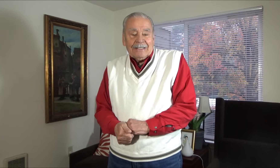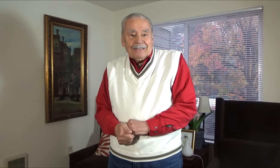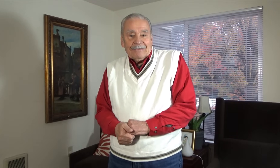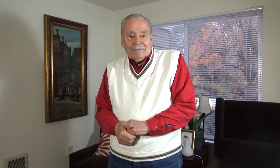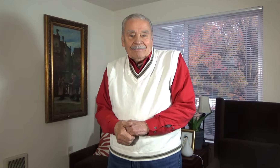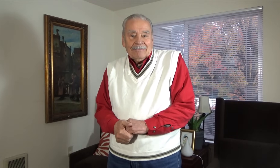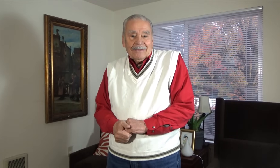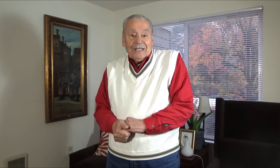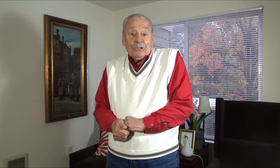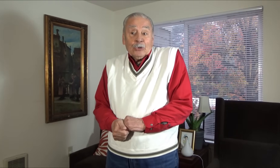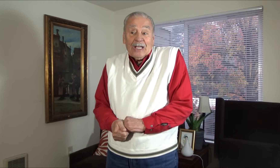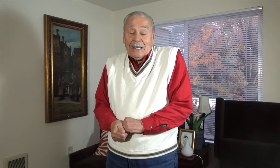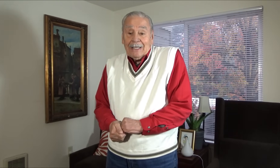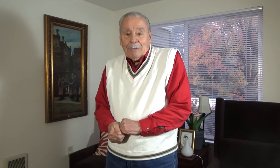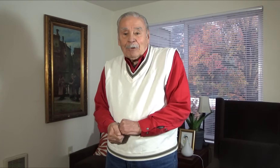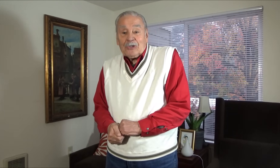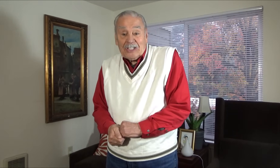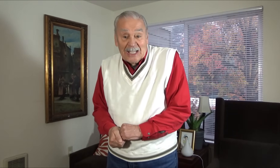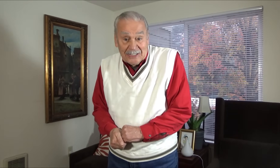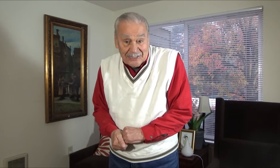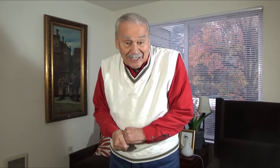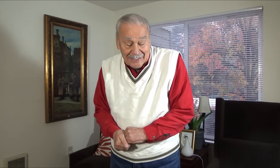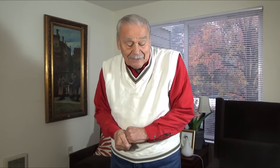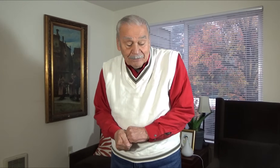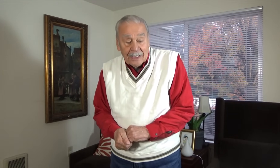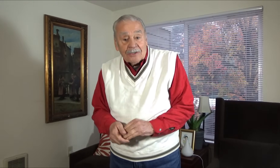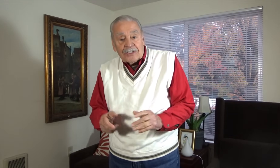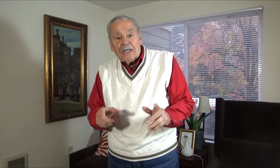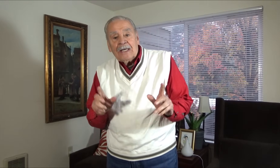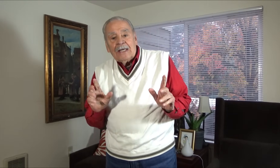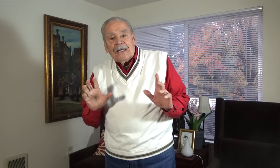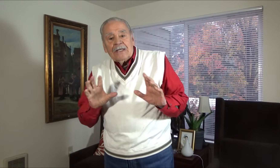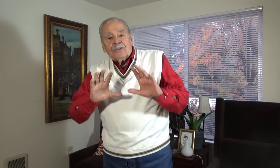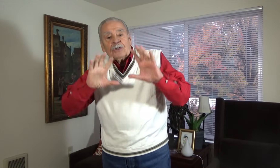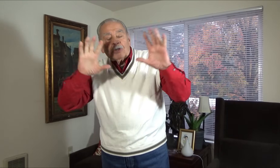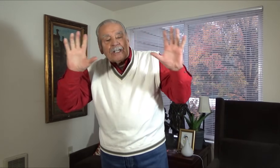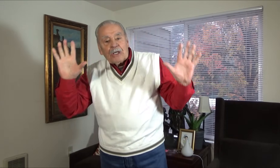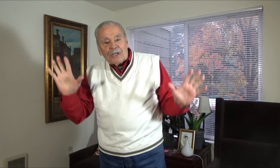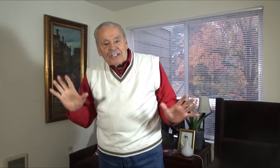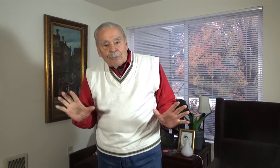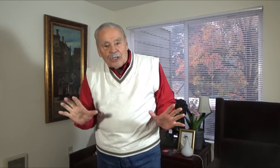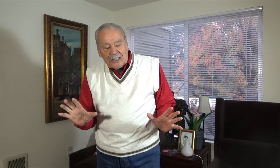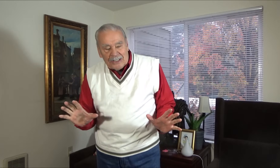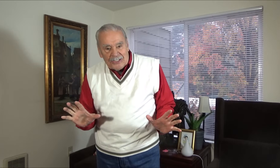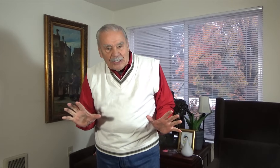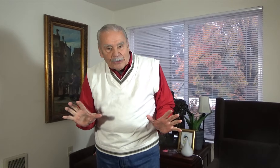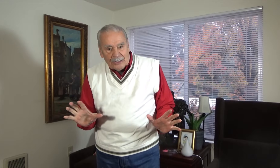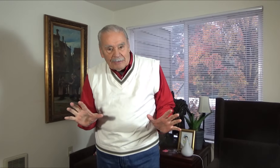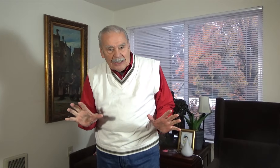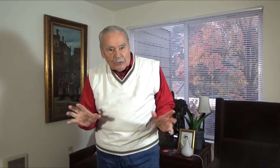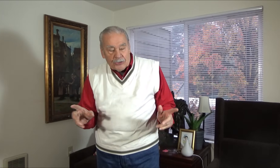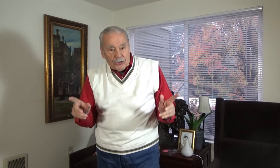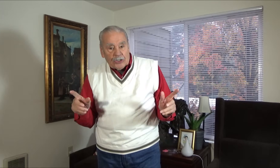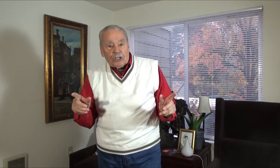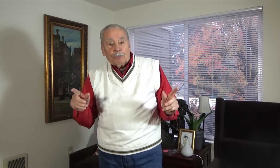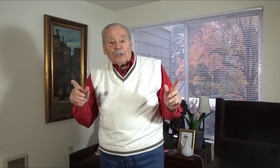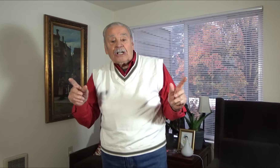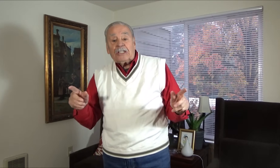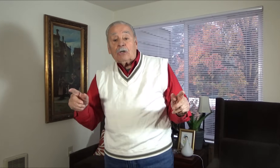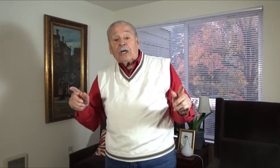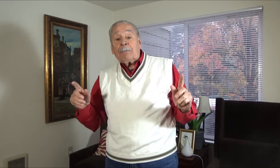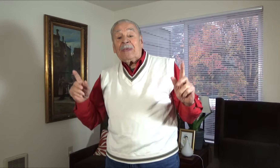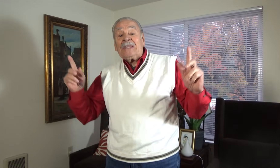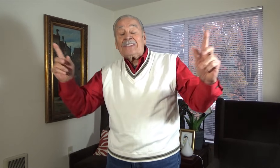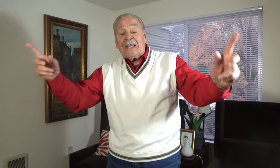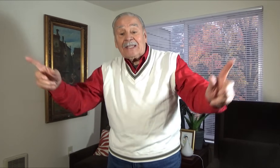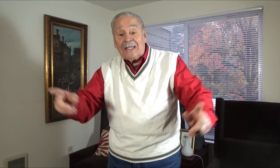están en duda las procedencias. Entonces, yo no quiero hacer muy extensivo este video, sino quiero